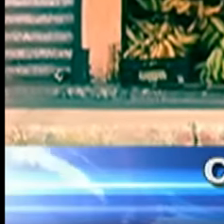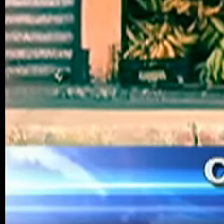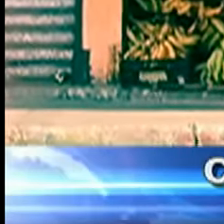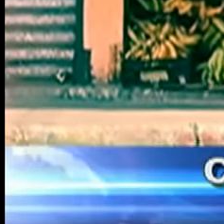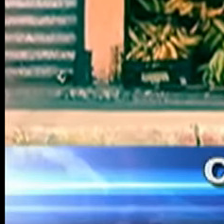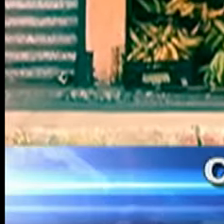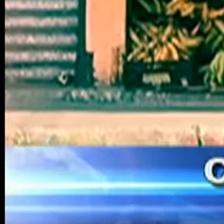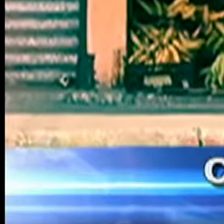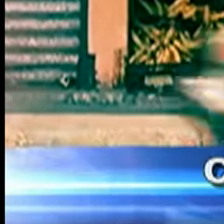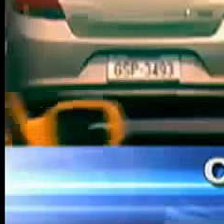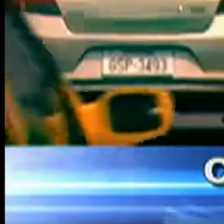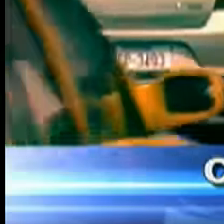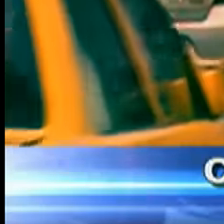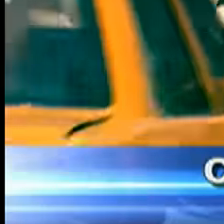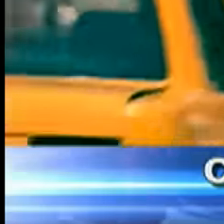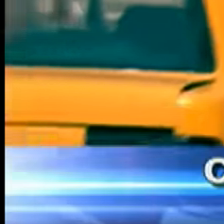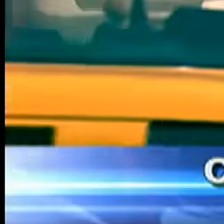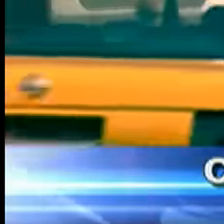por consumidores de drogas.